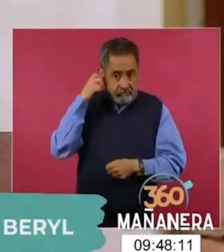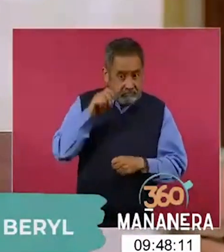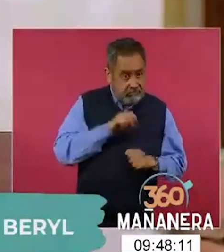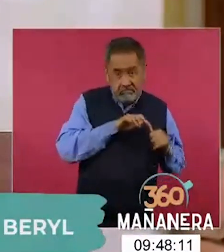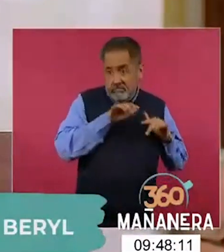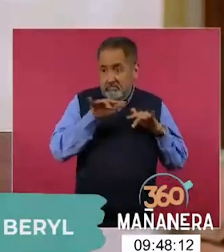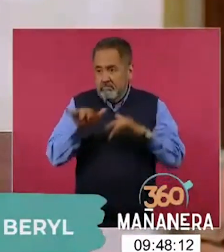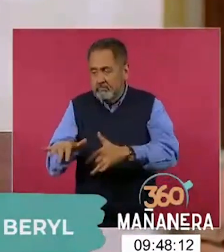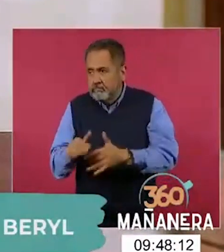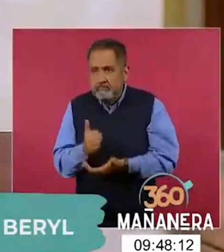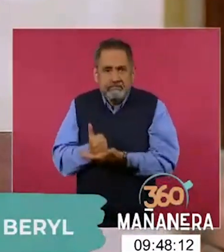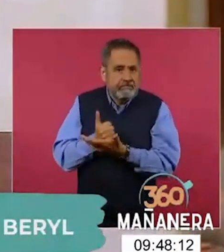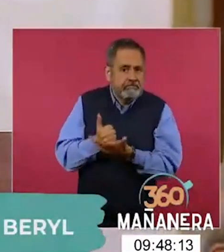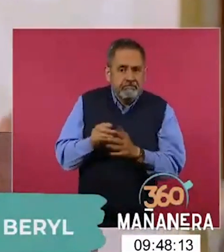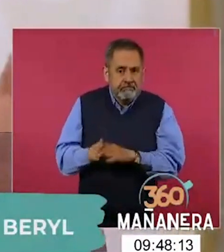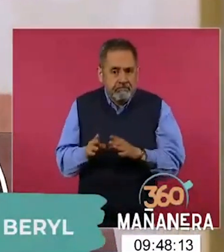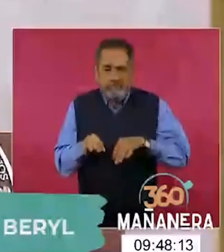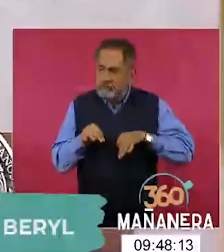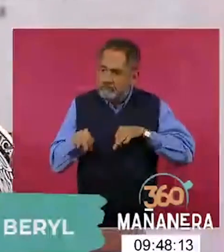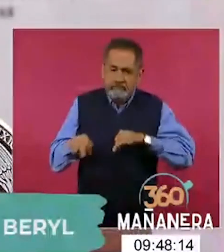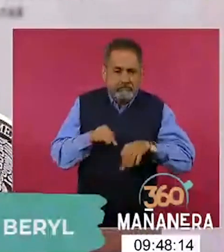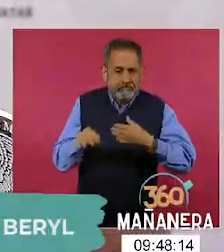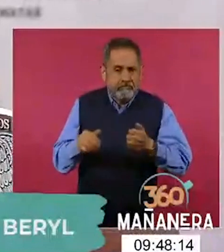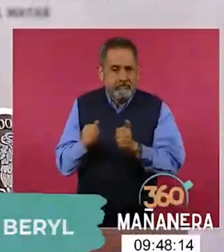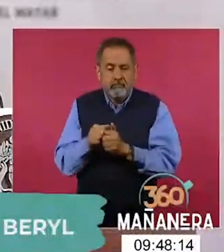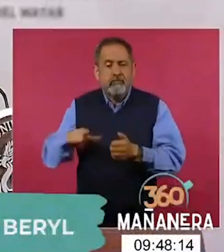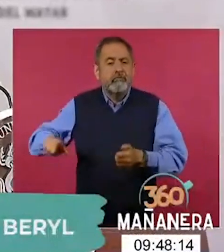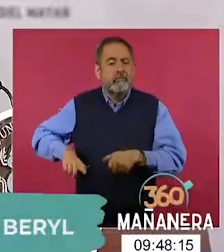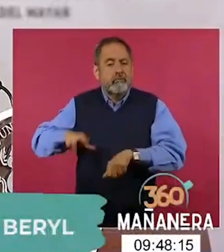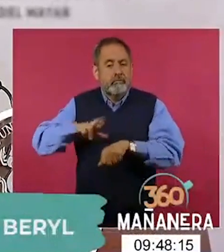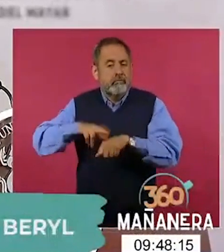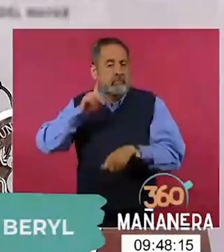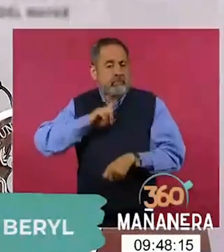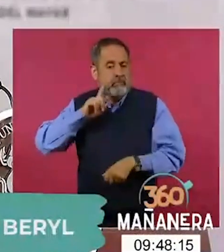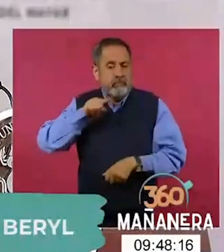eh están trabajando con la